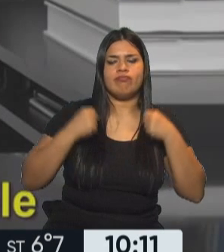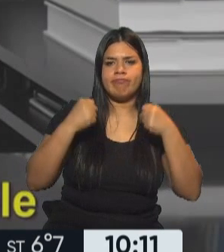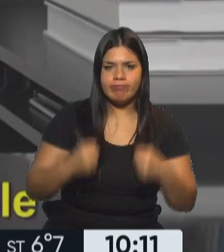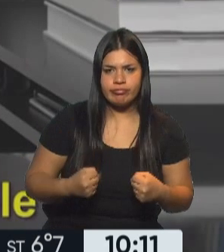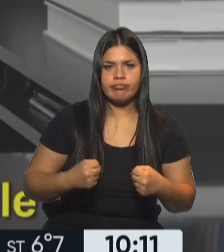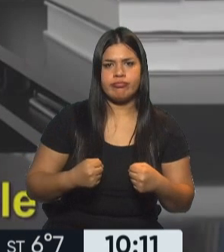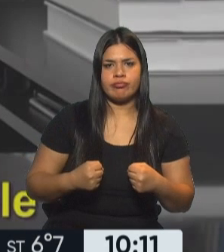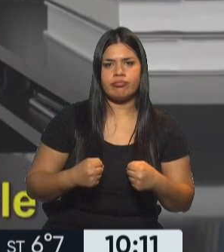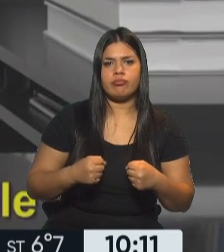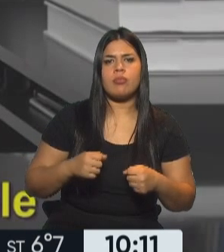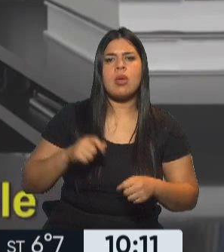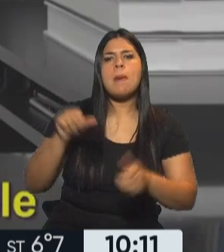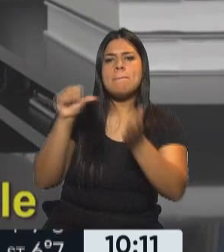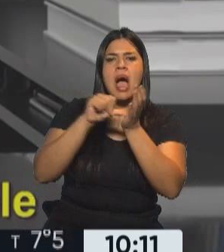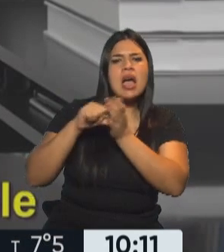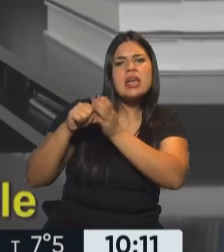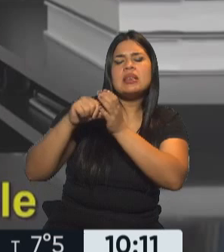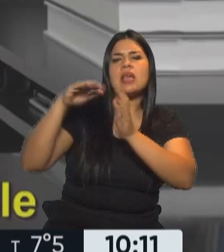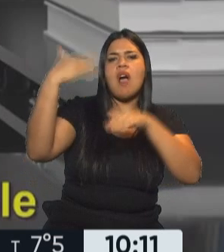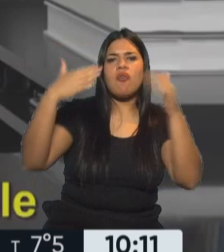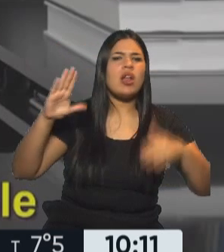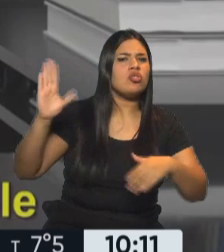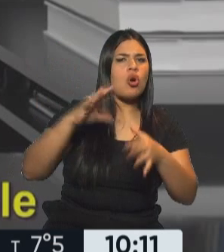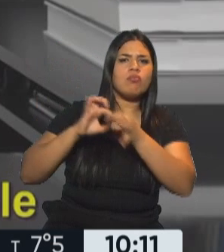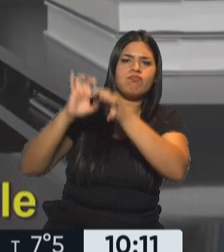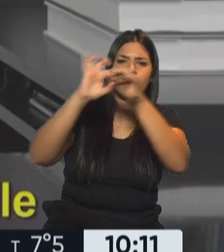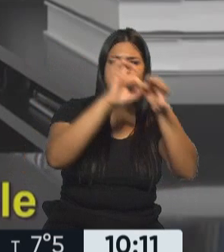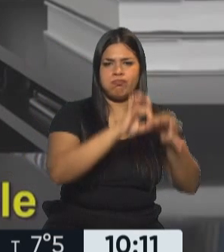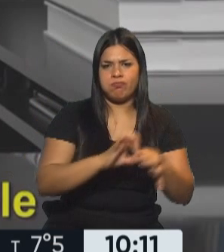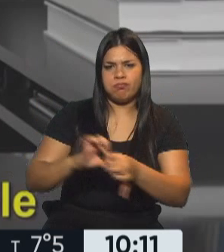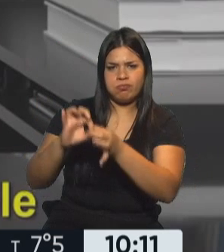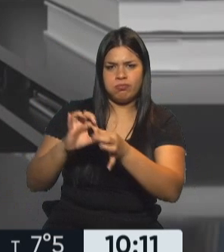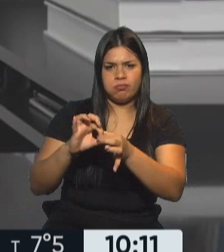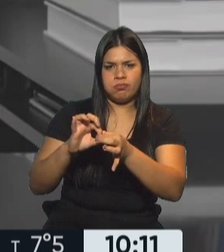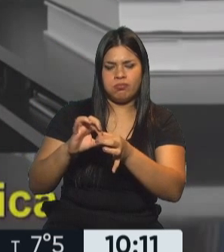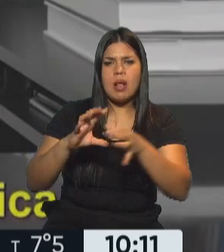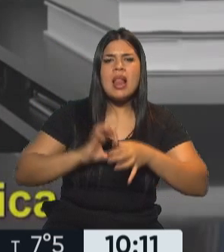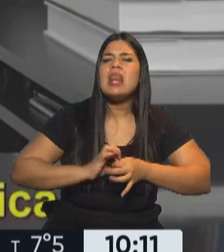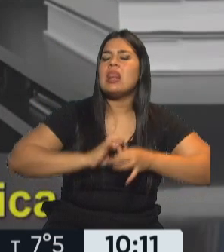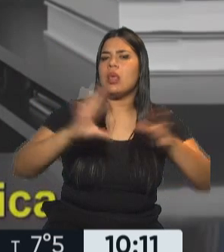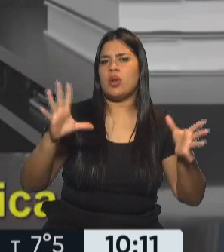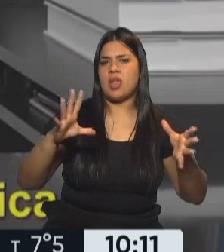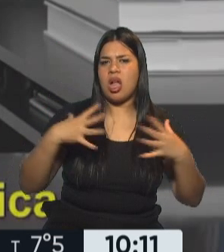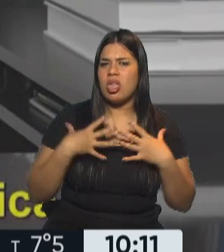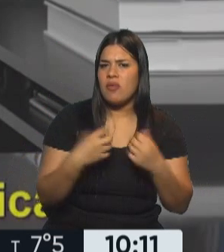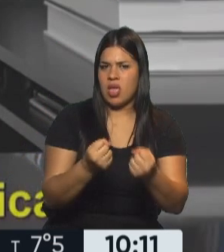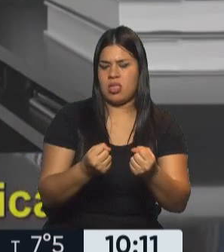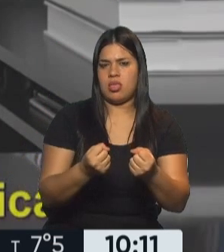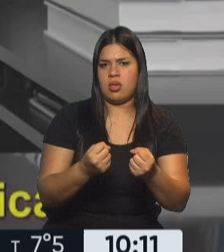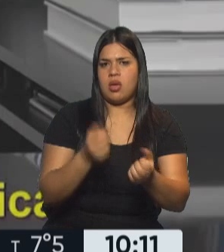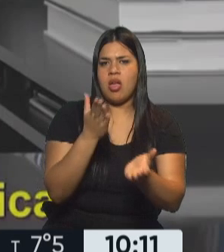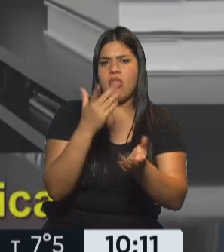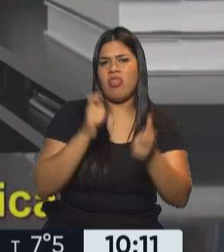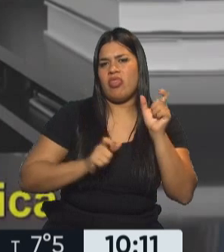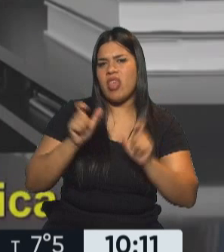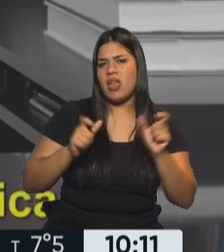a las naciones del mundo con indudable convicción en la defensa de la libertad, los derechos humanos y la